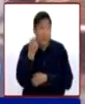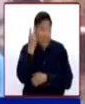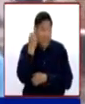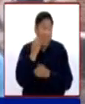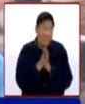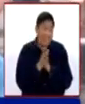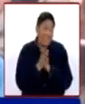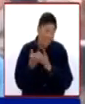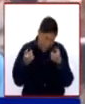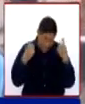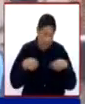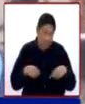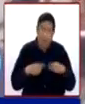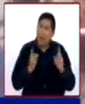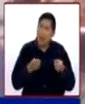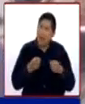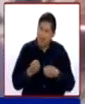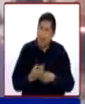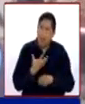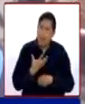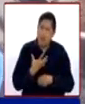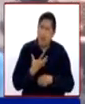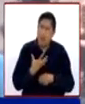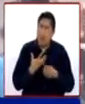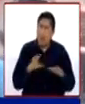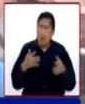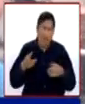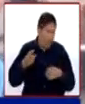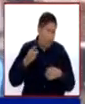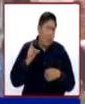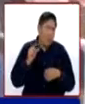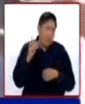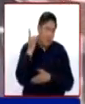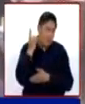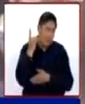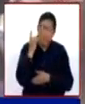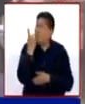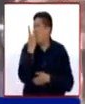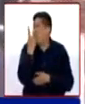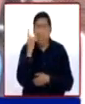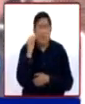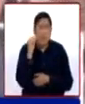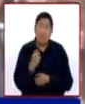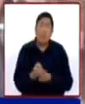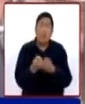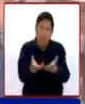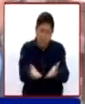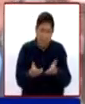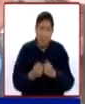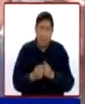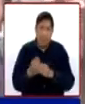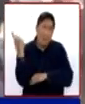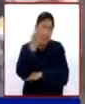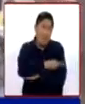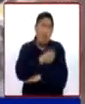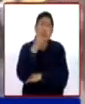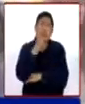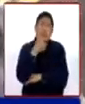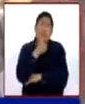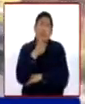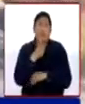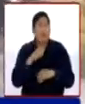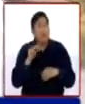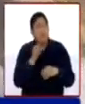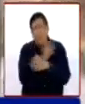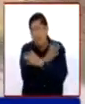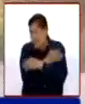vas a regresar? Así me ha dicho hoy. Ya 20 pesos tenía. Lo único que tenía está mal. Le digo, como el día de la mujer es. No